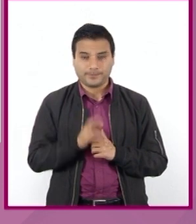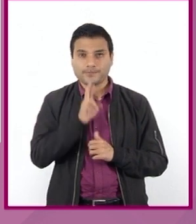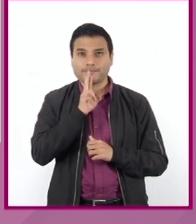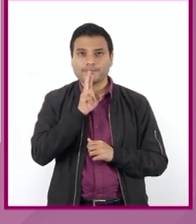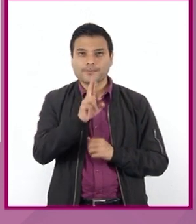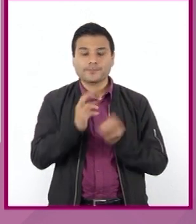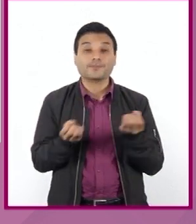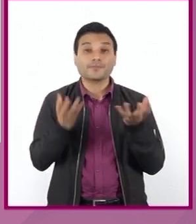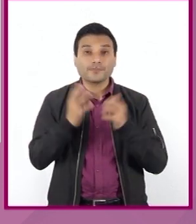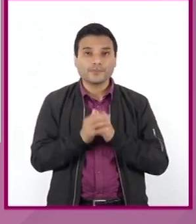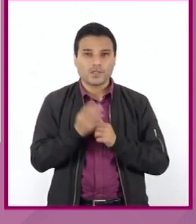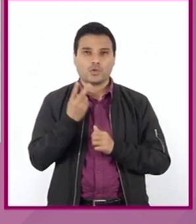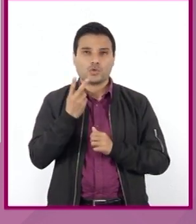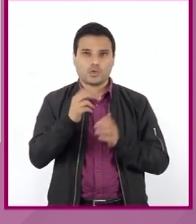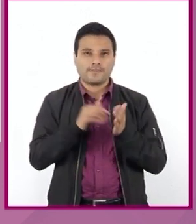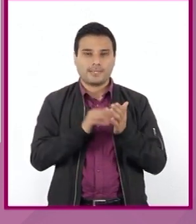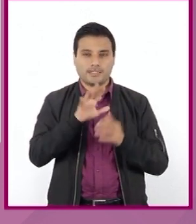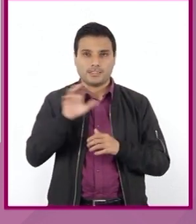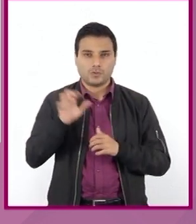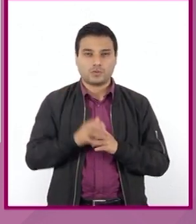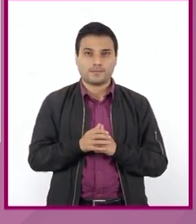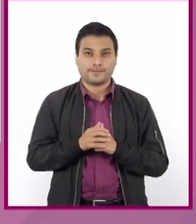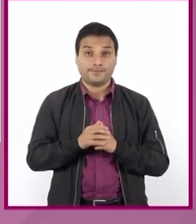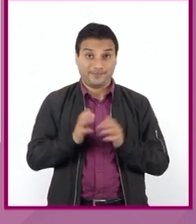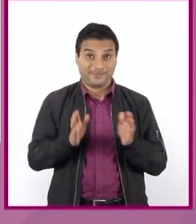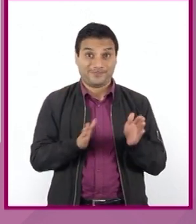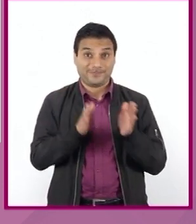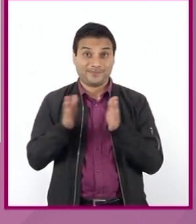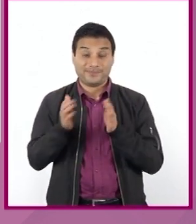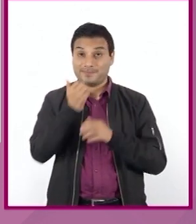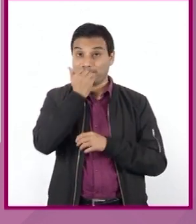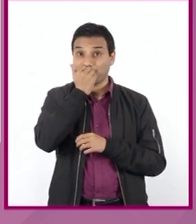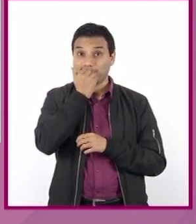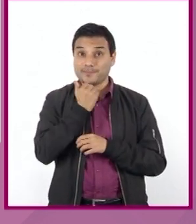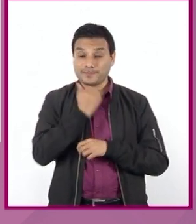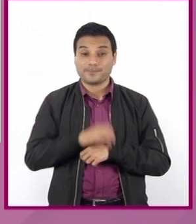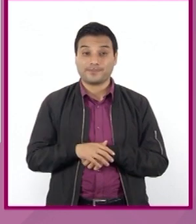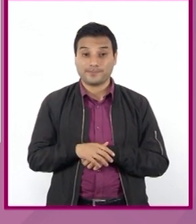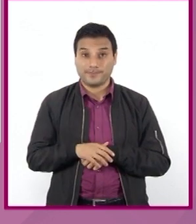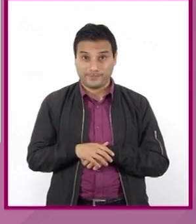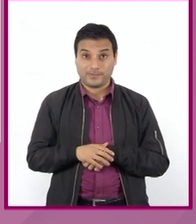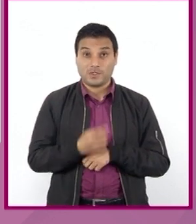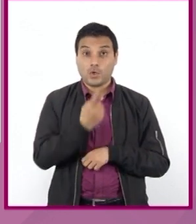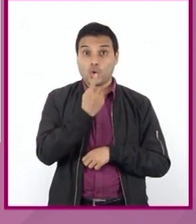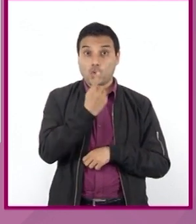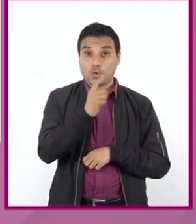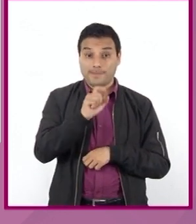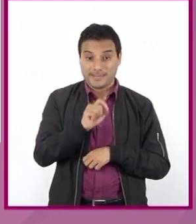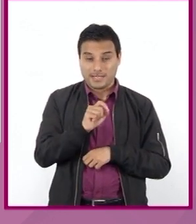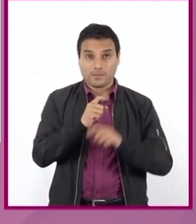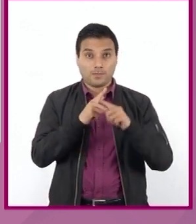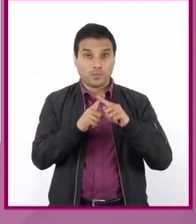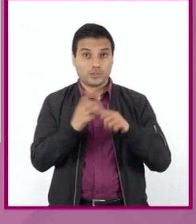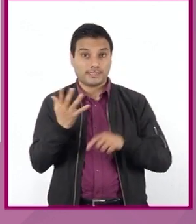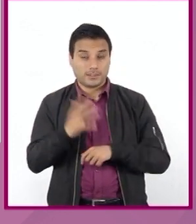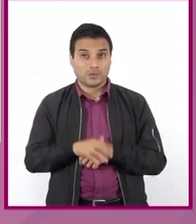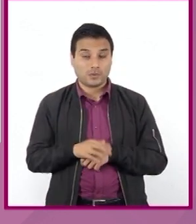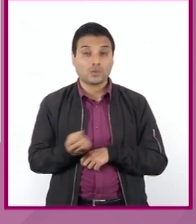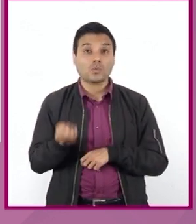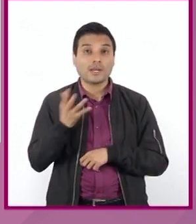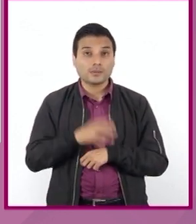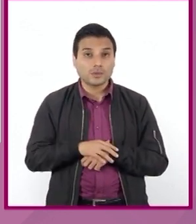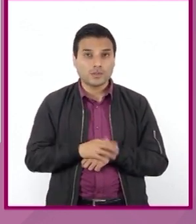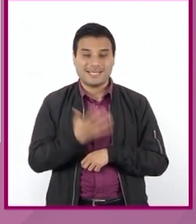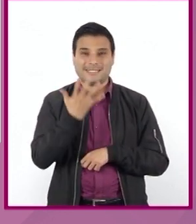producto es 2500. Después de la cantidad de azúcar por 5, que es un 1/20 por 5, es igual